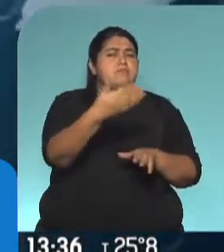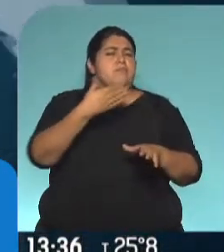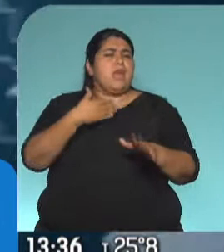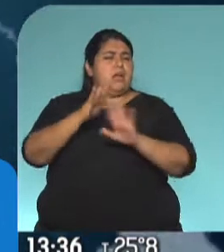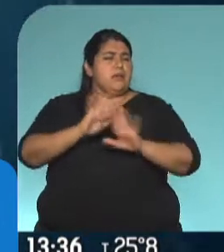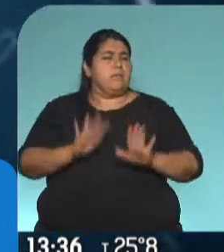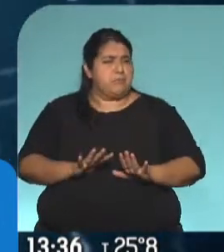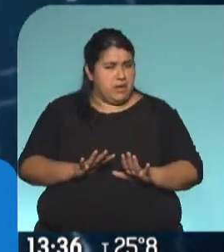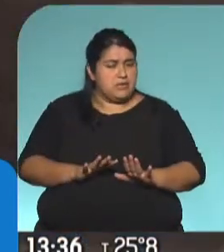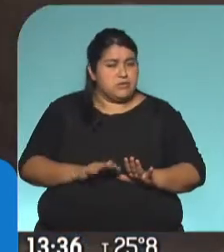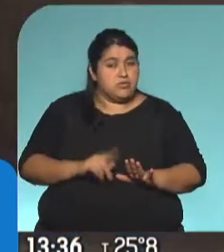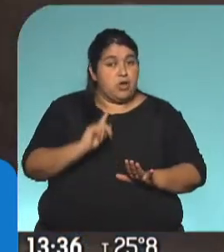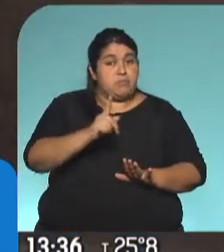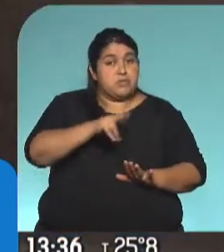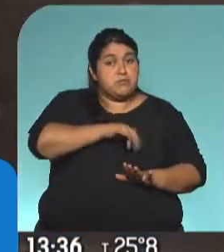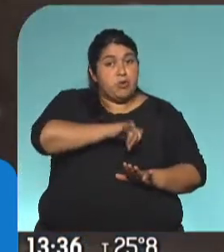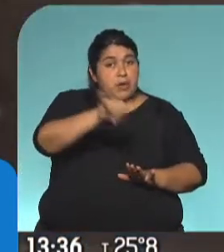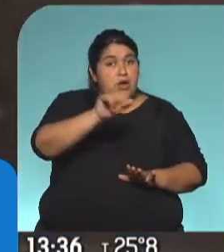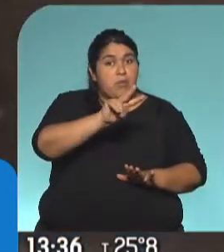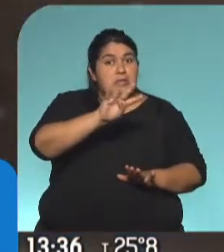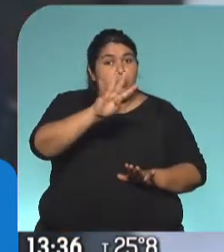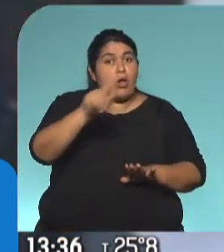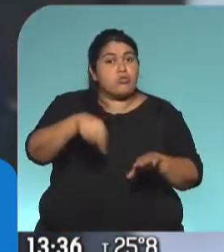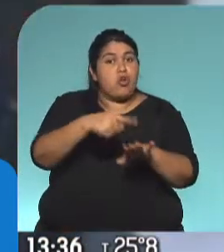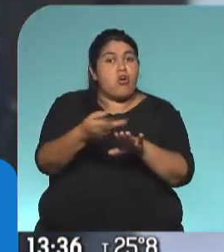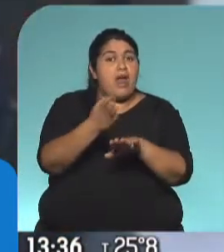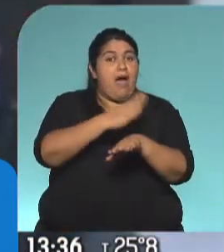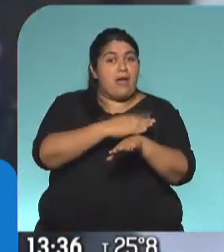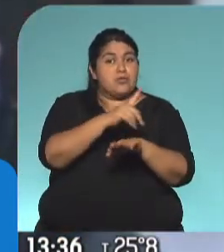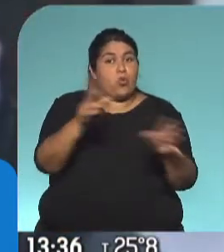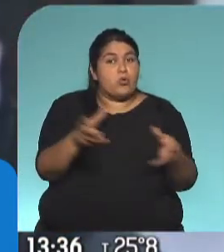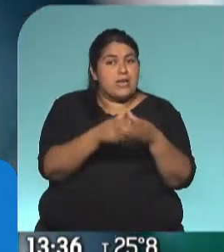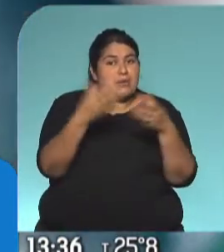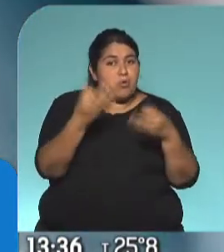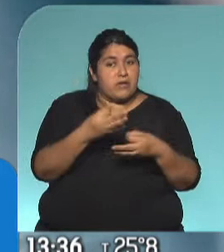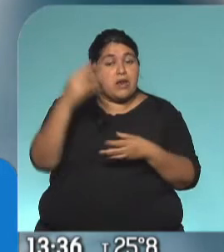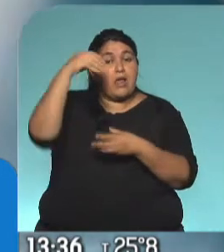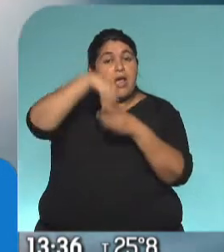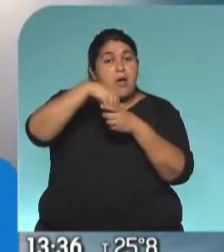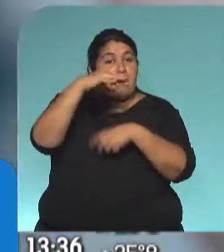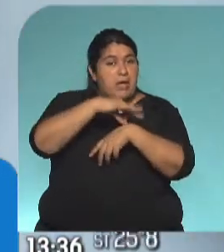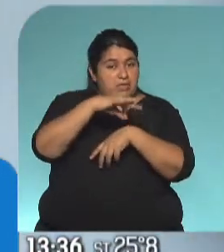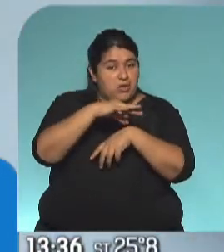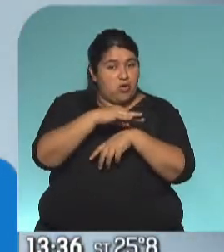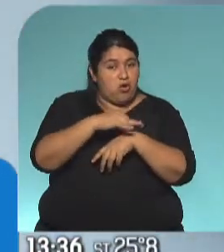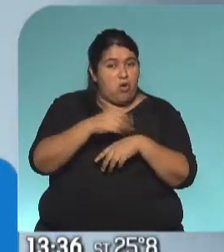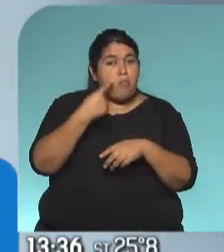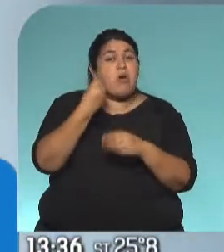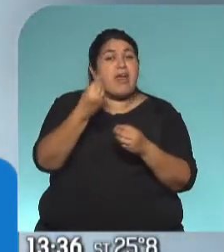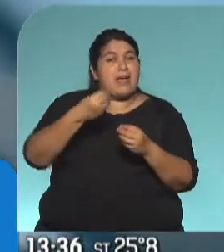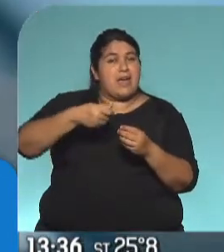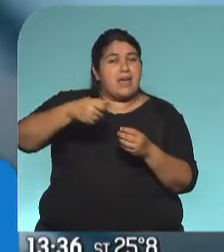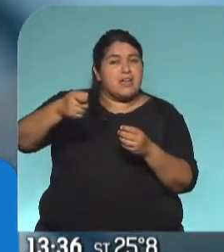punto que incluyó el viaje a Estambul 24 horas antes de un equipo que incluía a un médico forense equipado con una sierra para